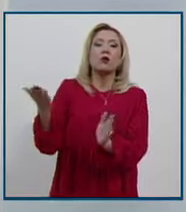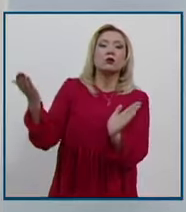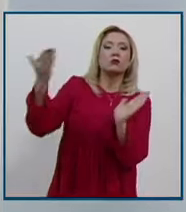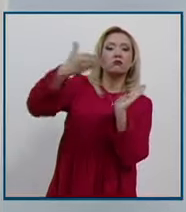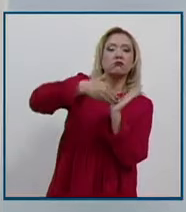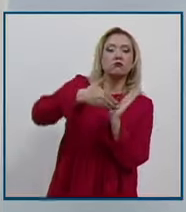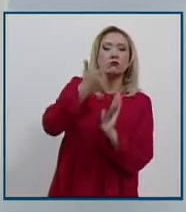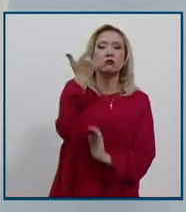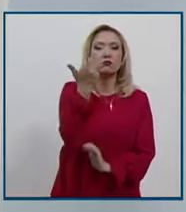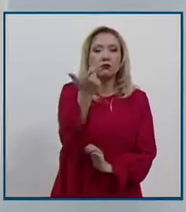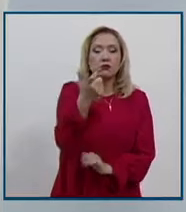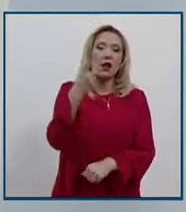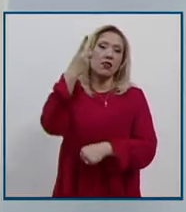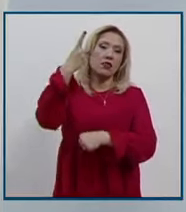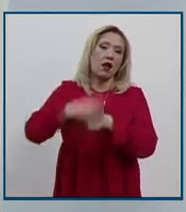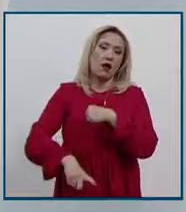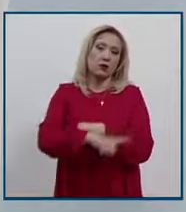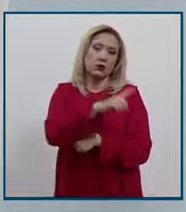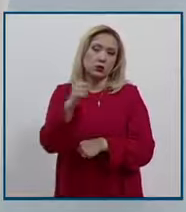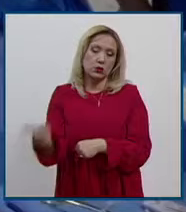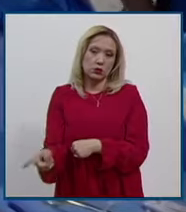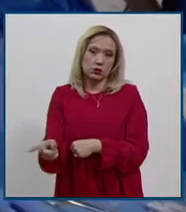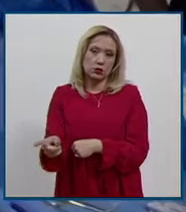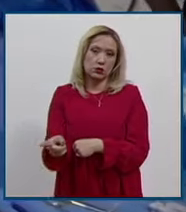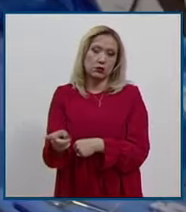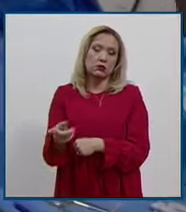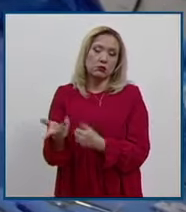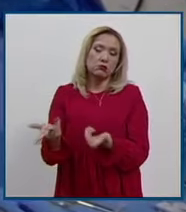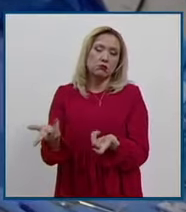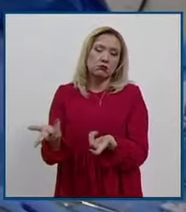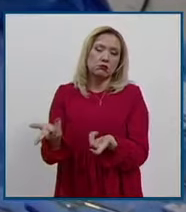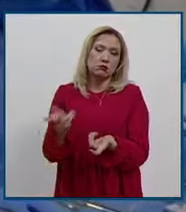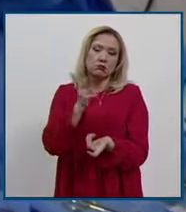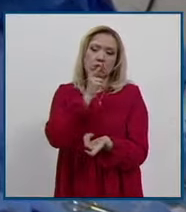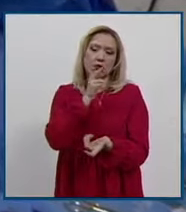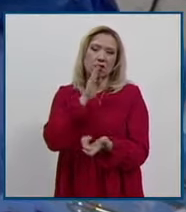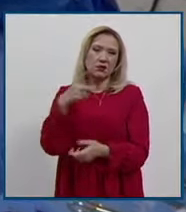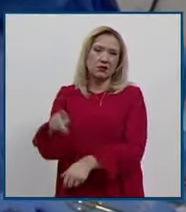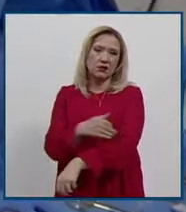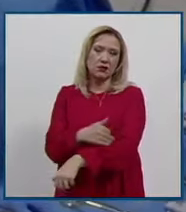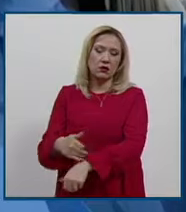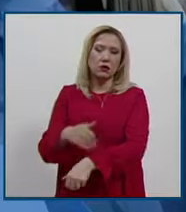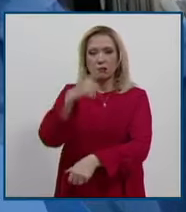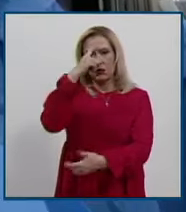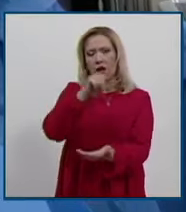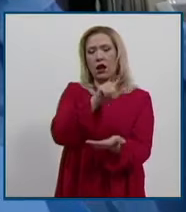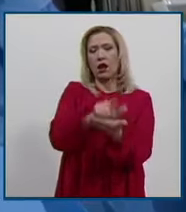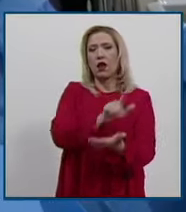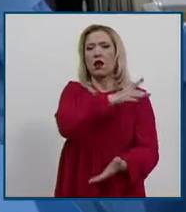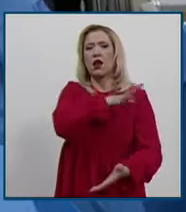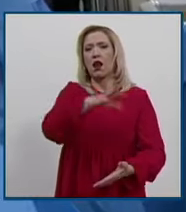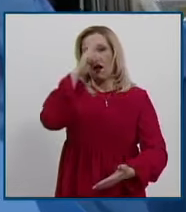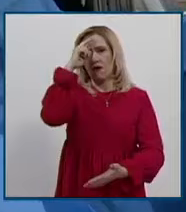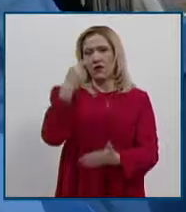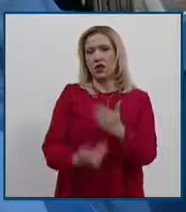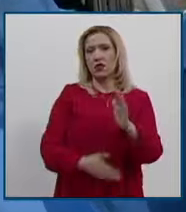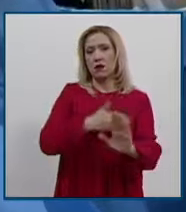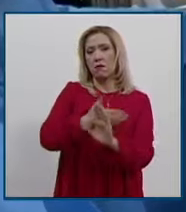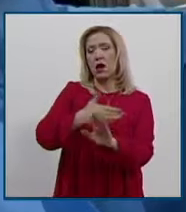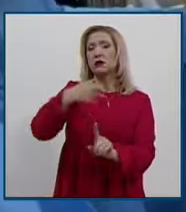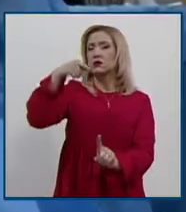concepto de daño material para lo cual Serán aplicables las reglas establecidas en la Ley General de víctimas así como la